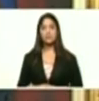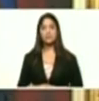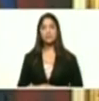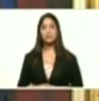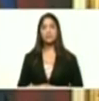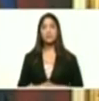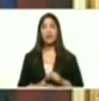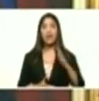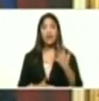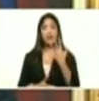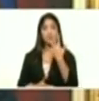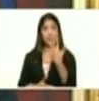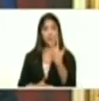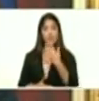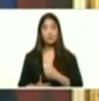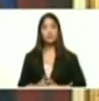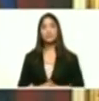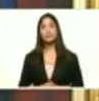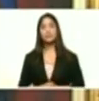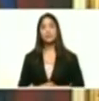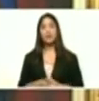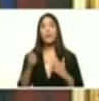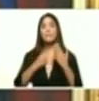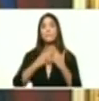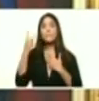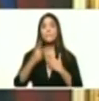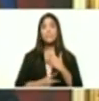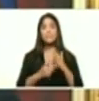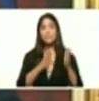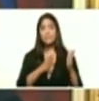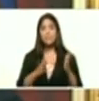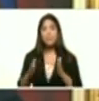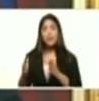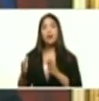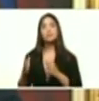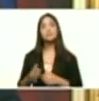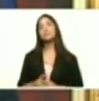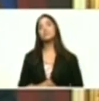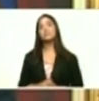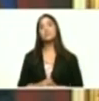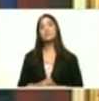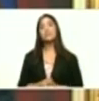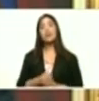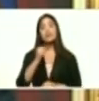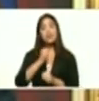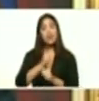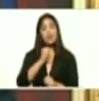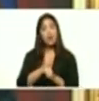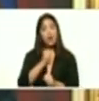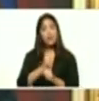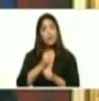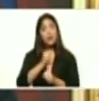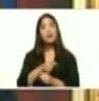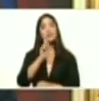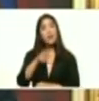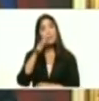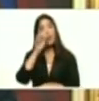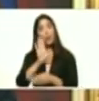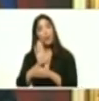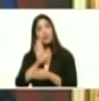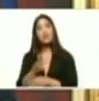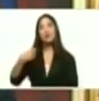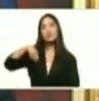El quinto, el plan reforzado de empleo y protección del